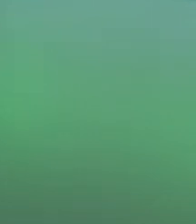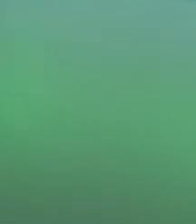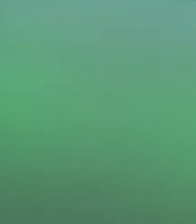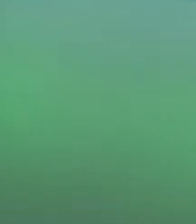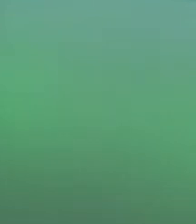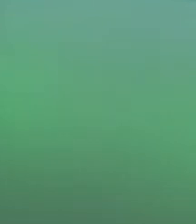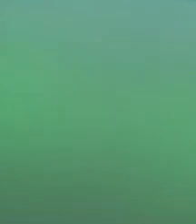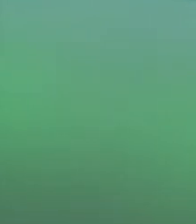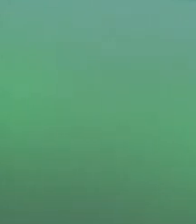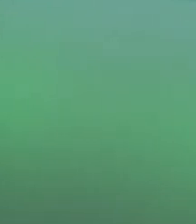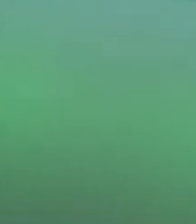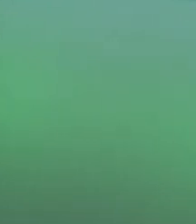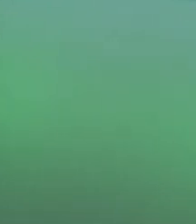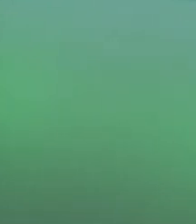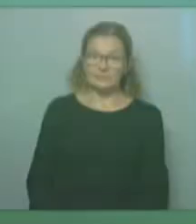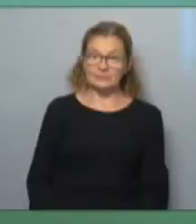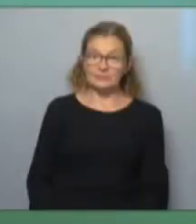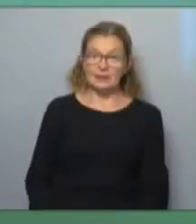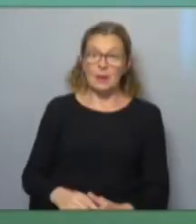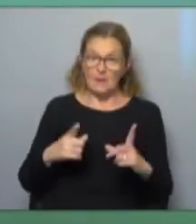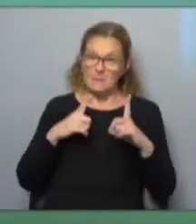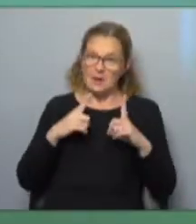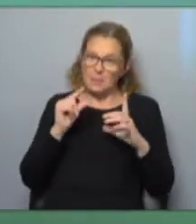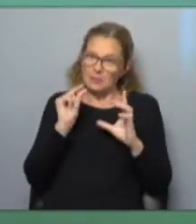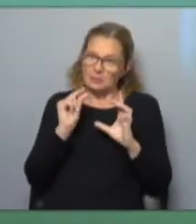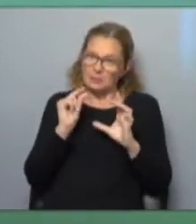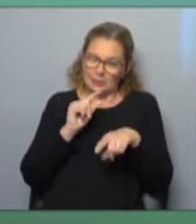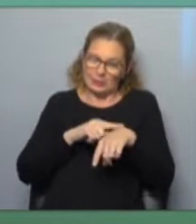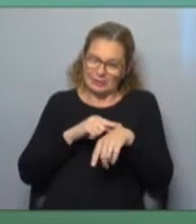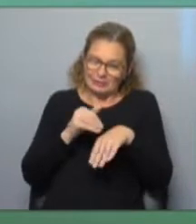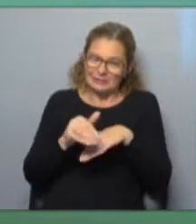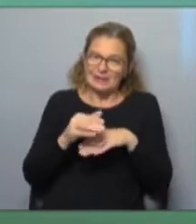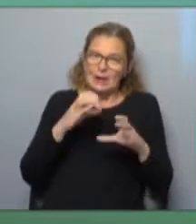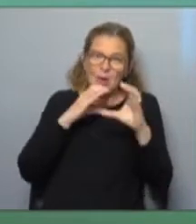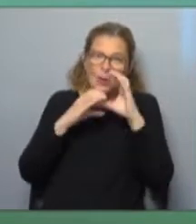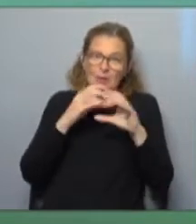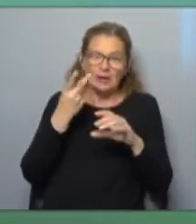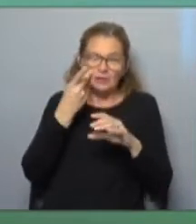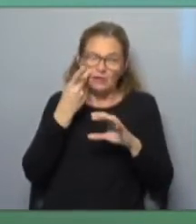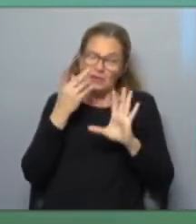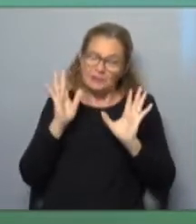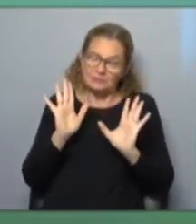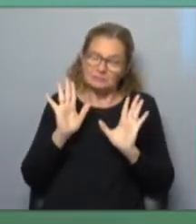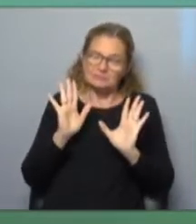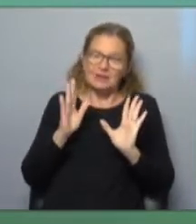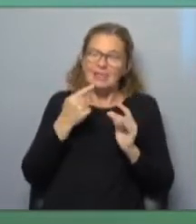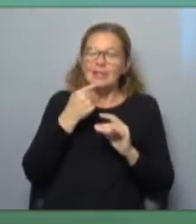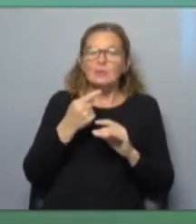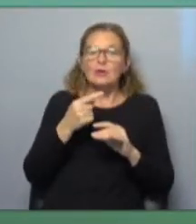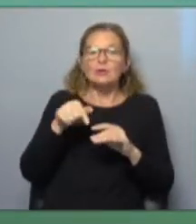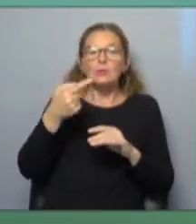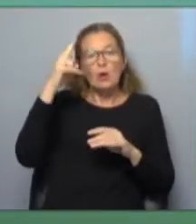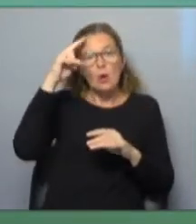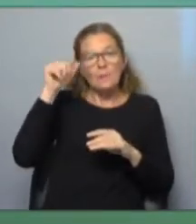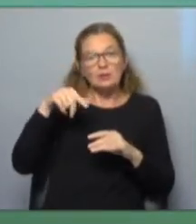Bueno, lo dejamos en el debe para dentro un ratito. Es lo que tiene esto de la comunicación en vivo, pero bueno, simplemente adelantamos que tendremos